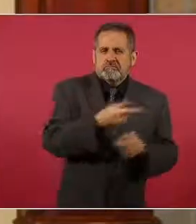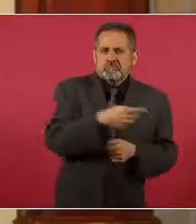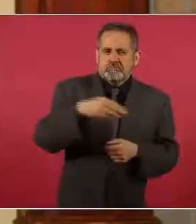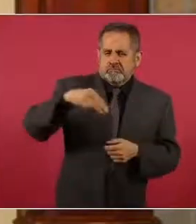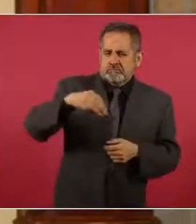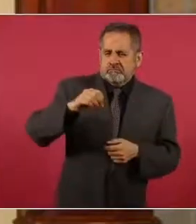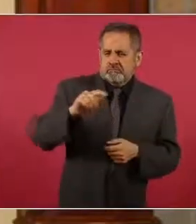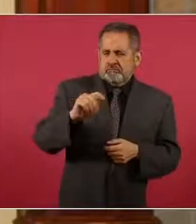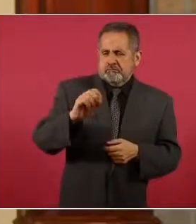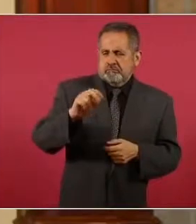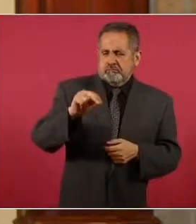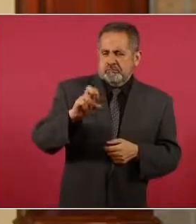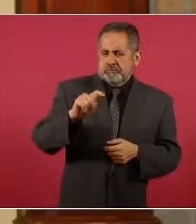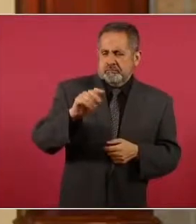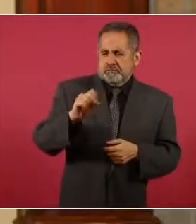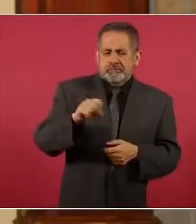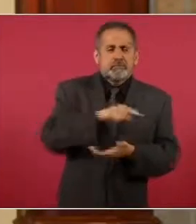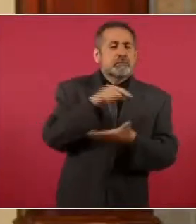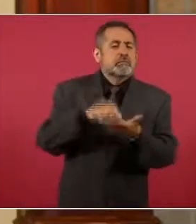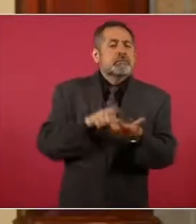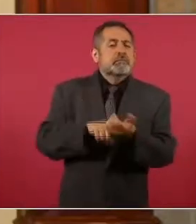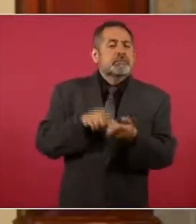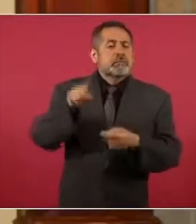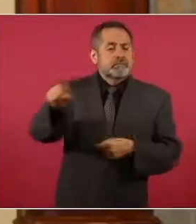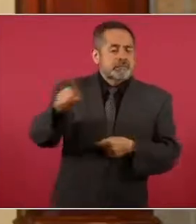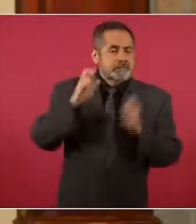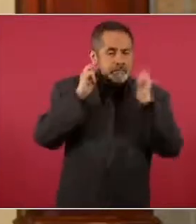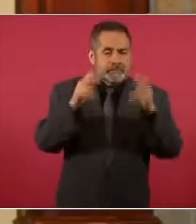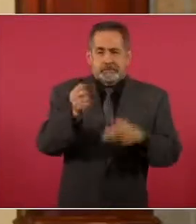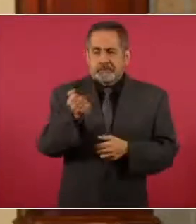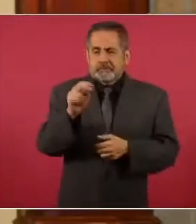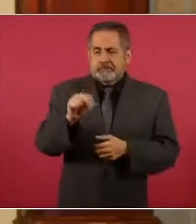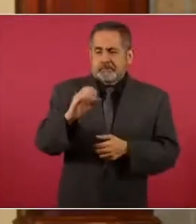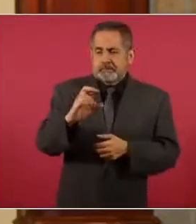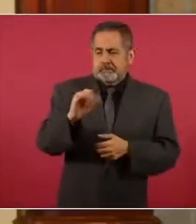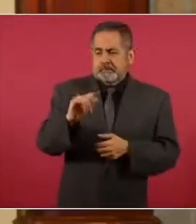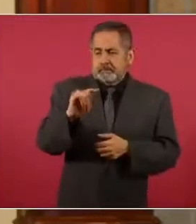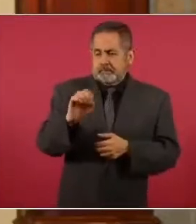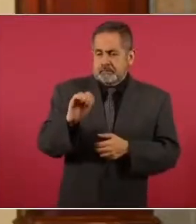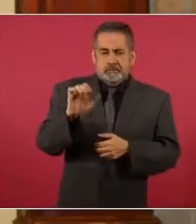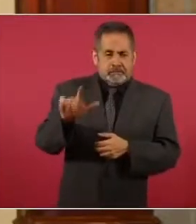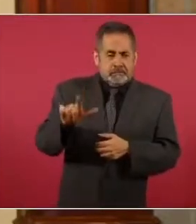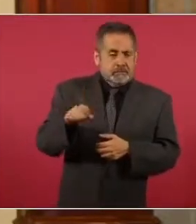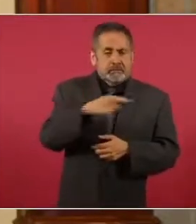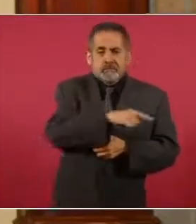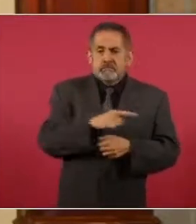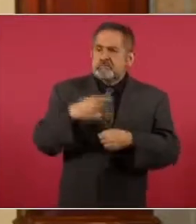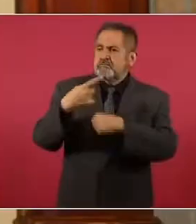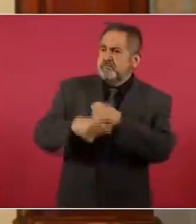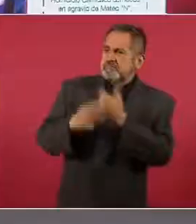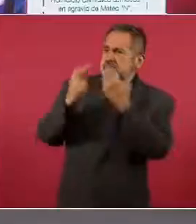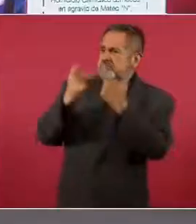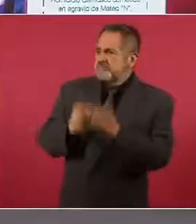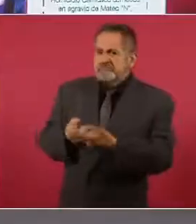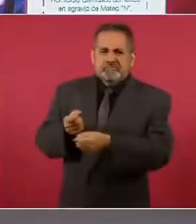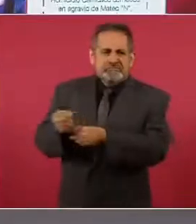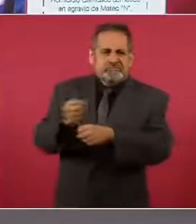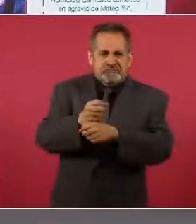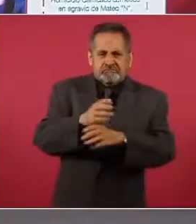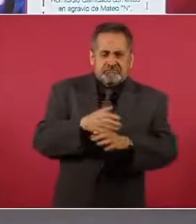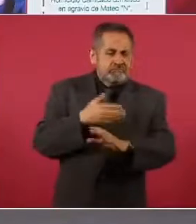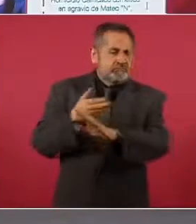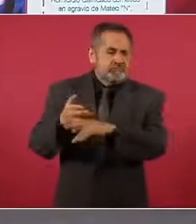motonetos, que operan en San Cristóbal de las Casas. Fueron acusados por los delitos de daños, motín y daño contra la